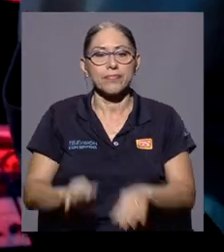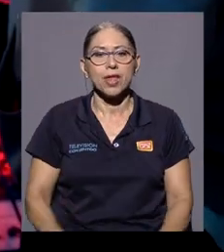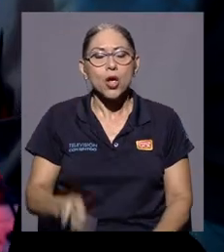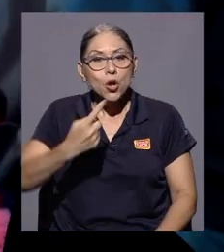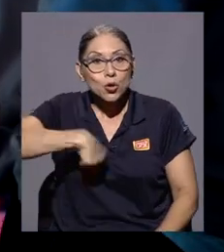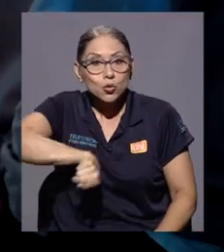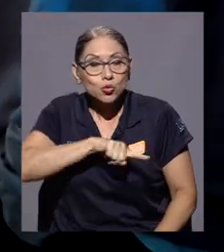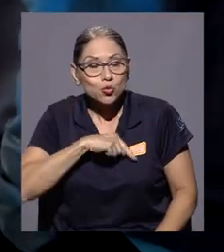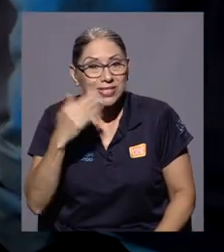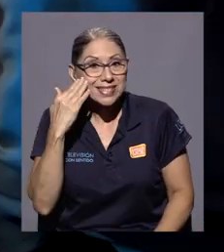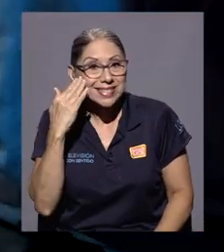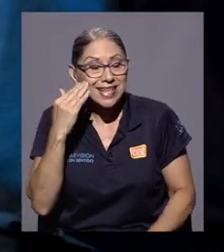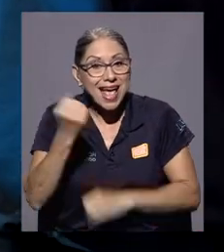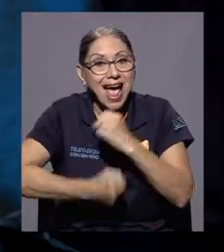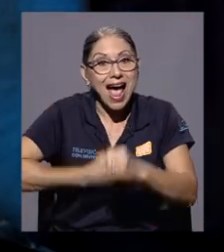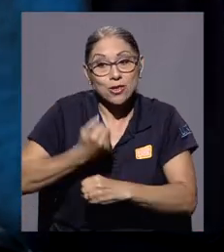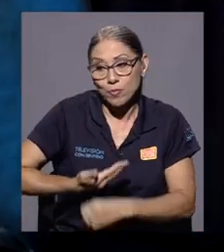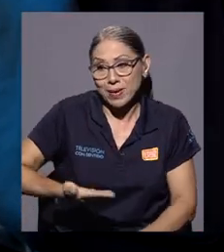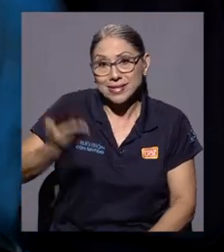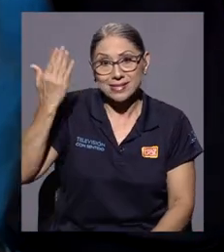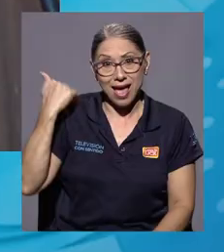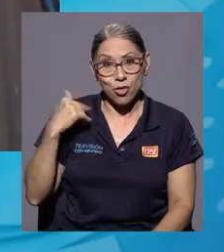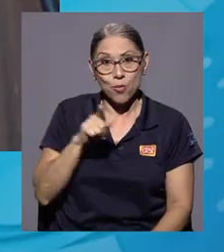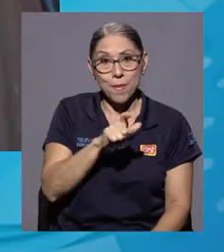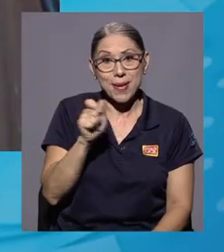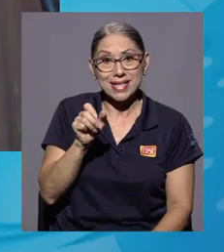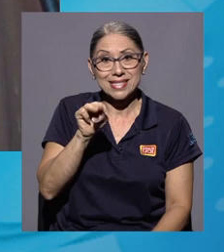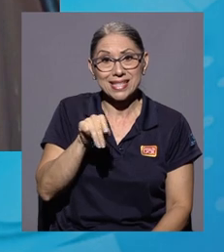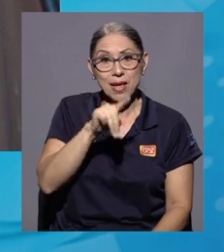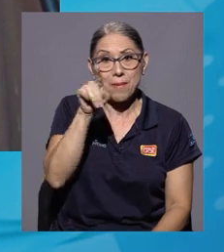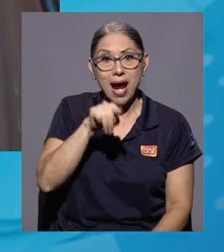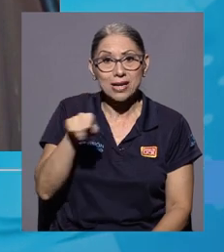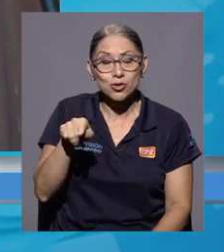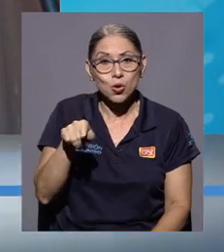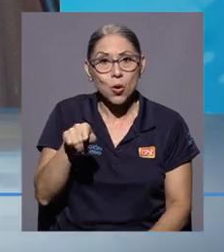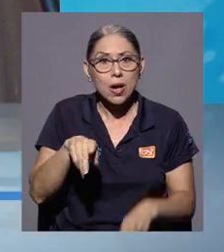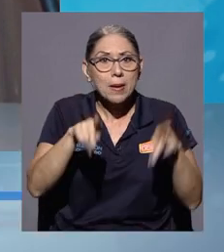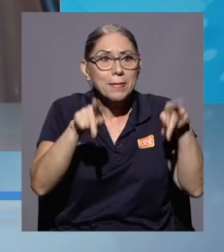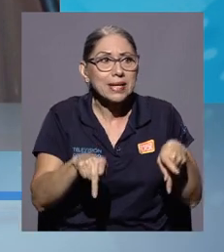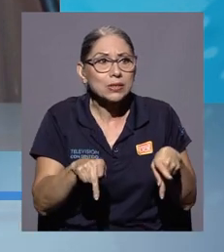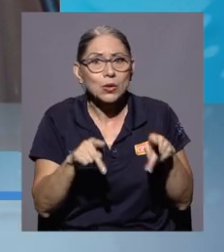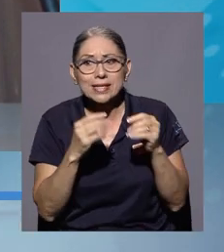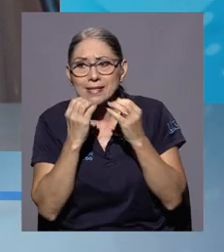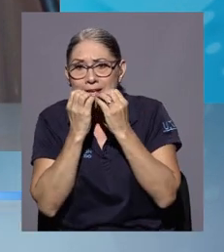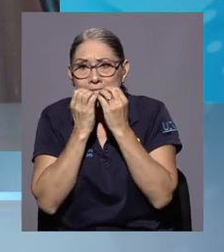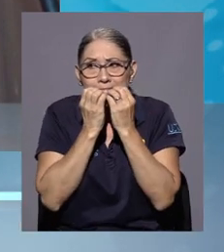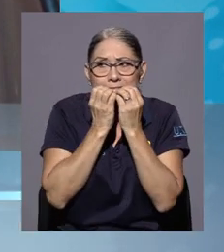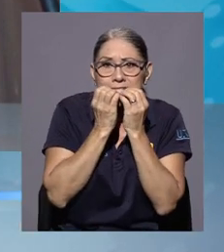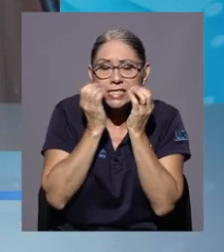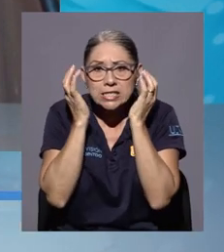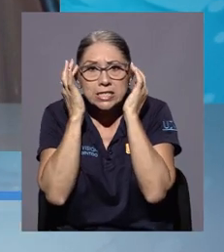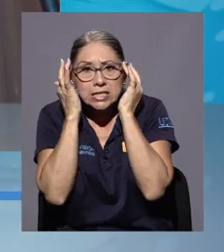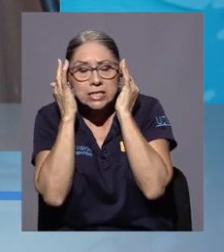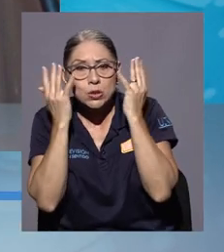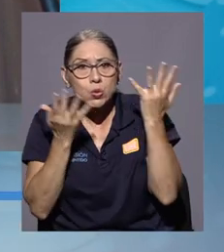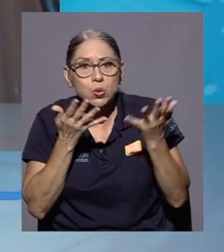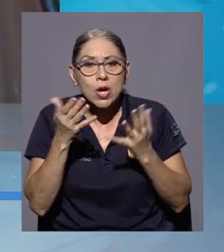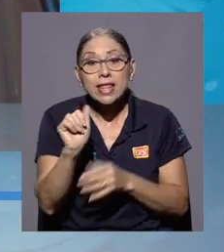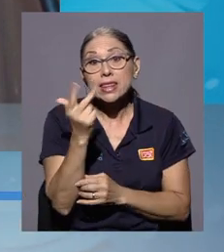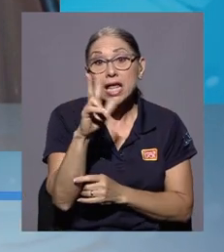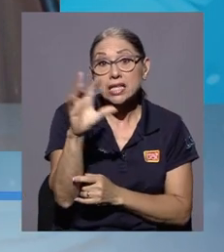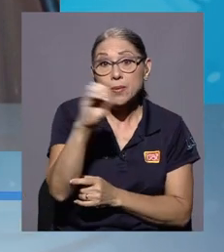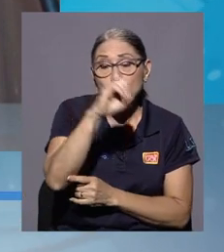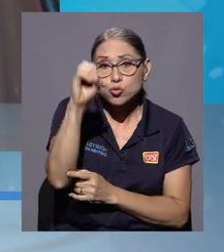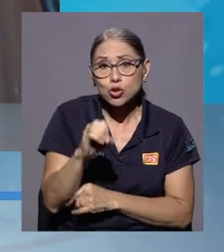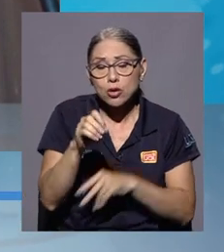que el año pasado, en marzo, la ansiedad rondaba más o menos el 13% en las personas jóvenes